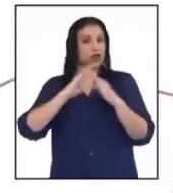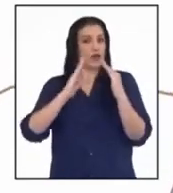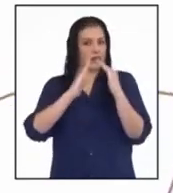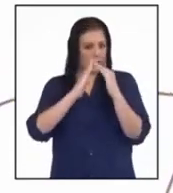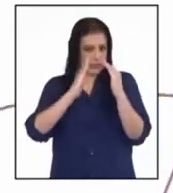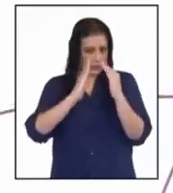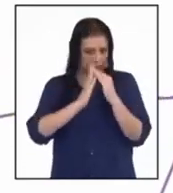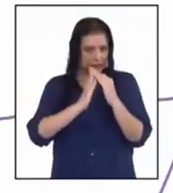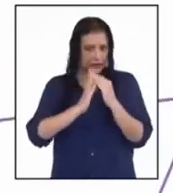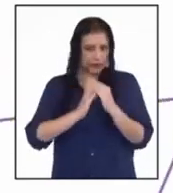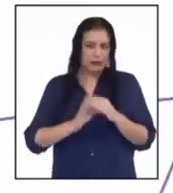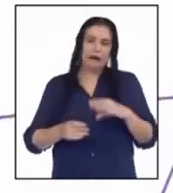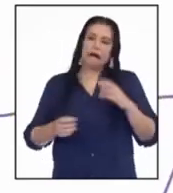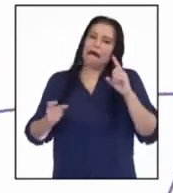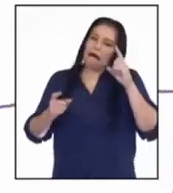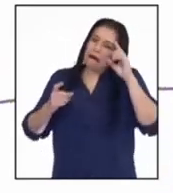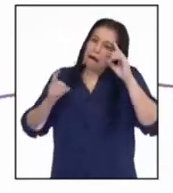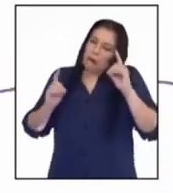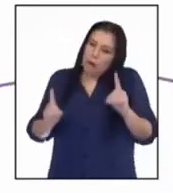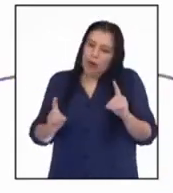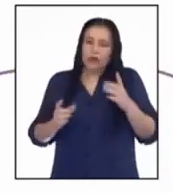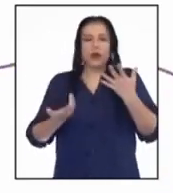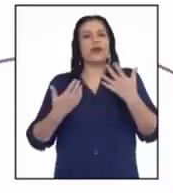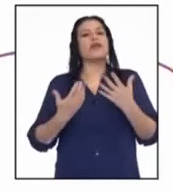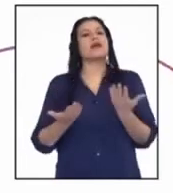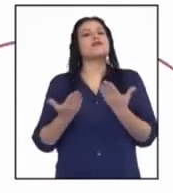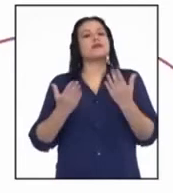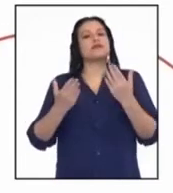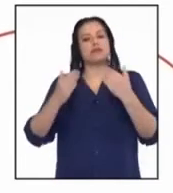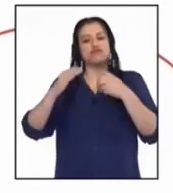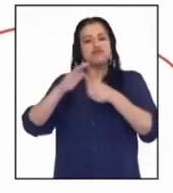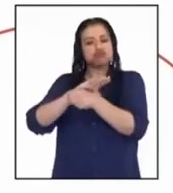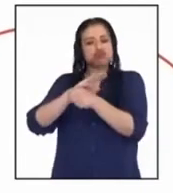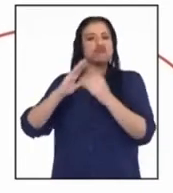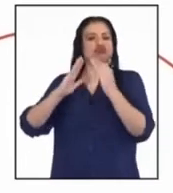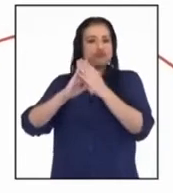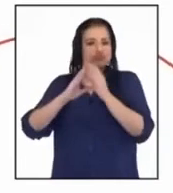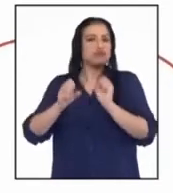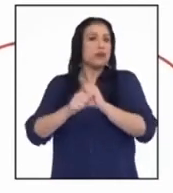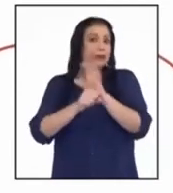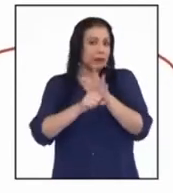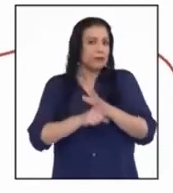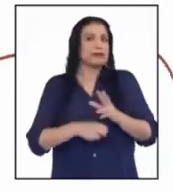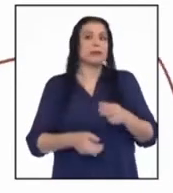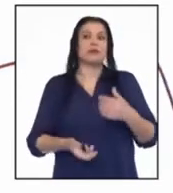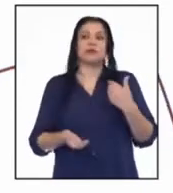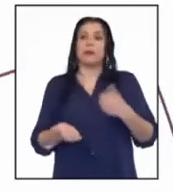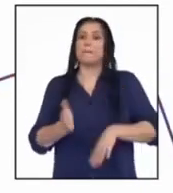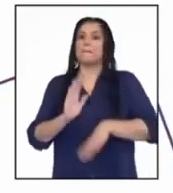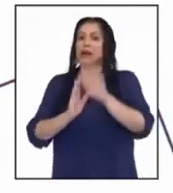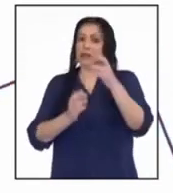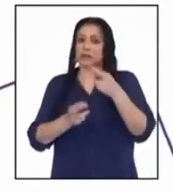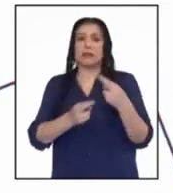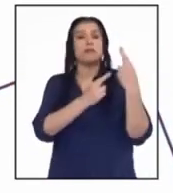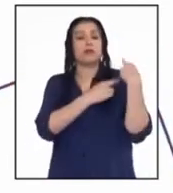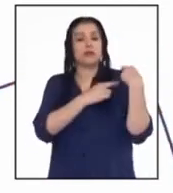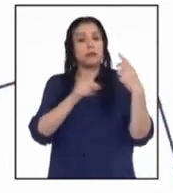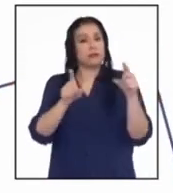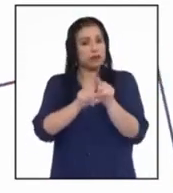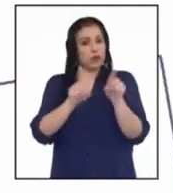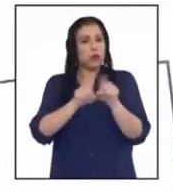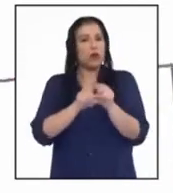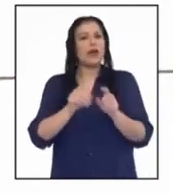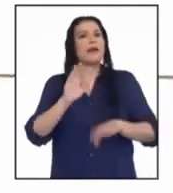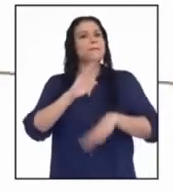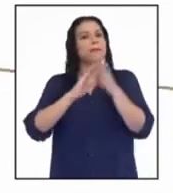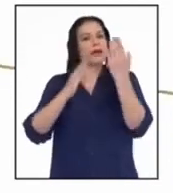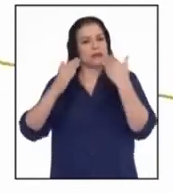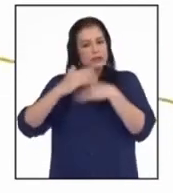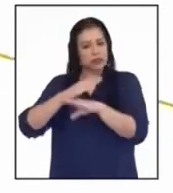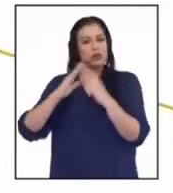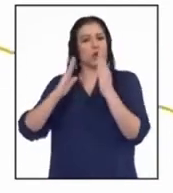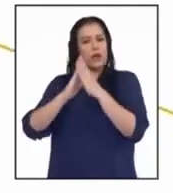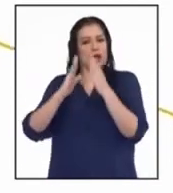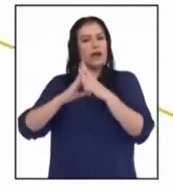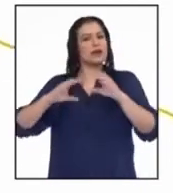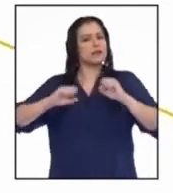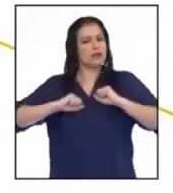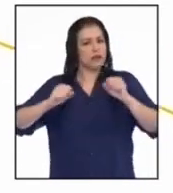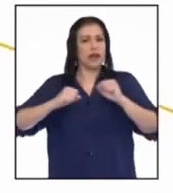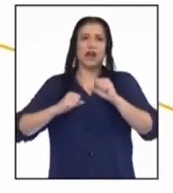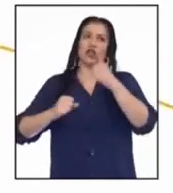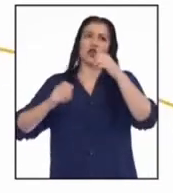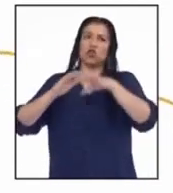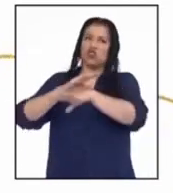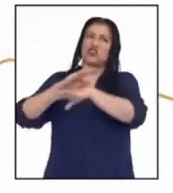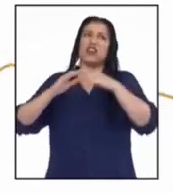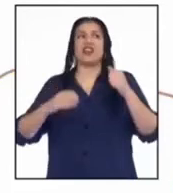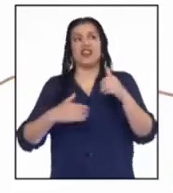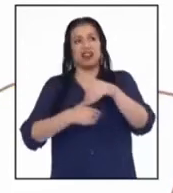casa. Considerando que nos encontramos en una pandemia, debemos ser tan responsables como Doris y hacer mayor actividad física en casa y no exponernos en